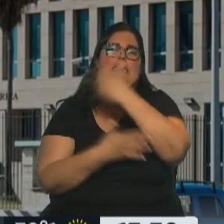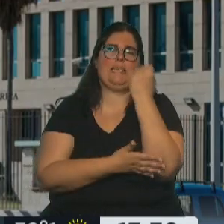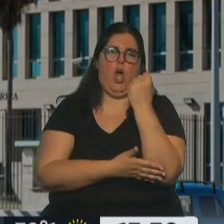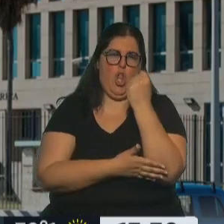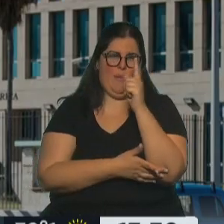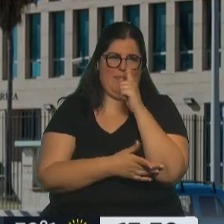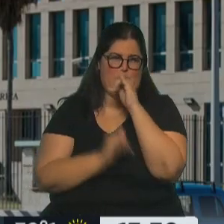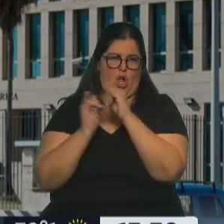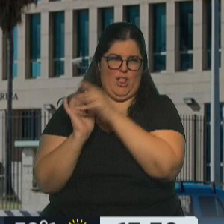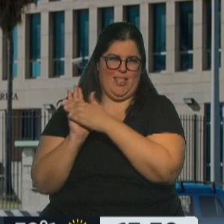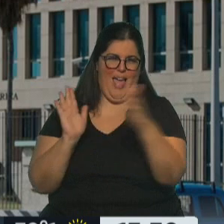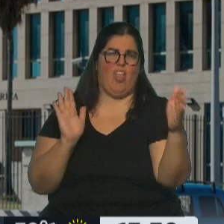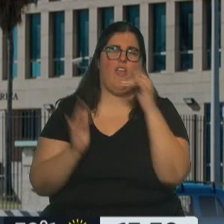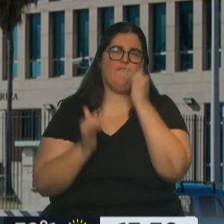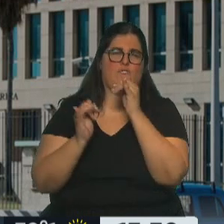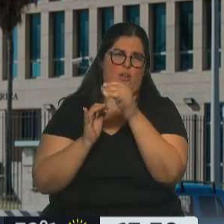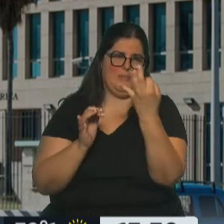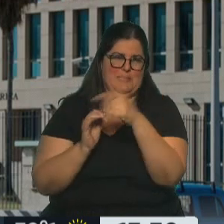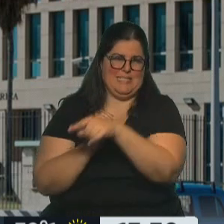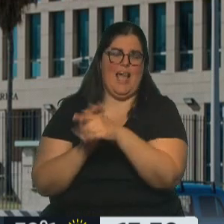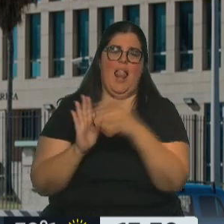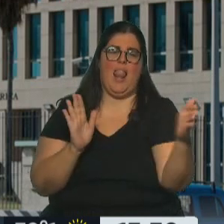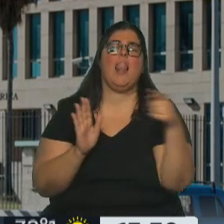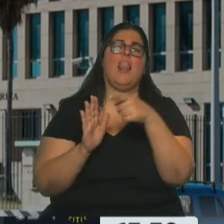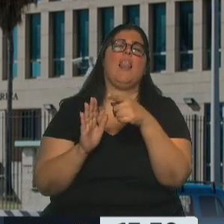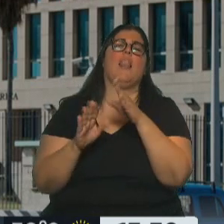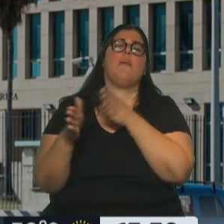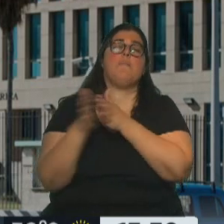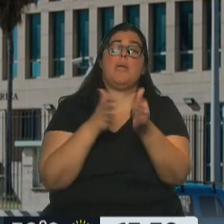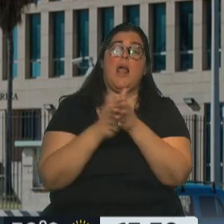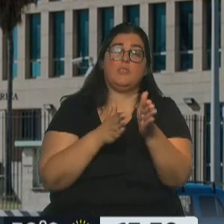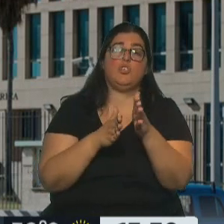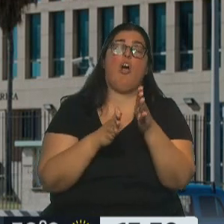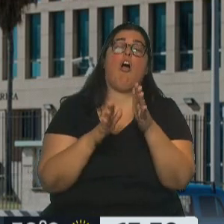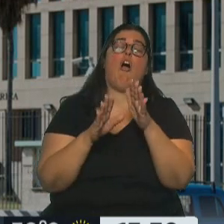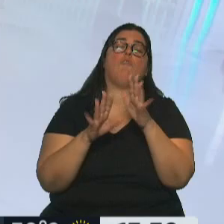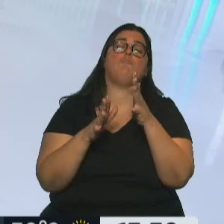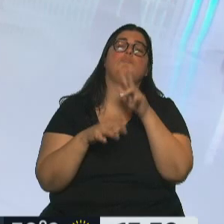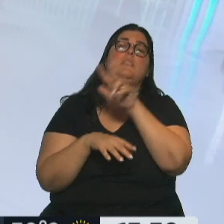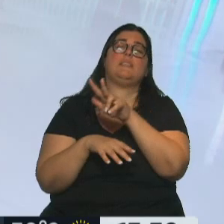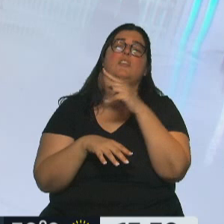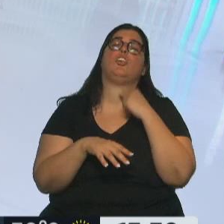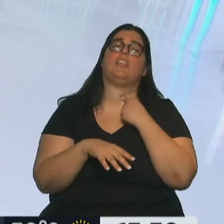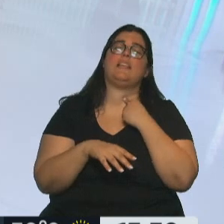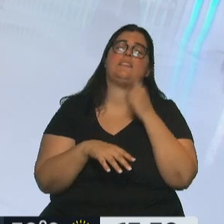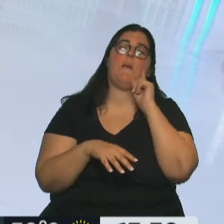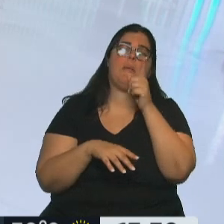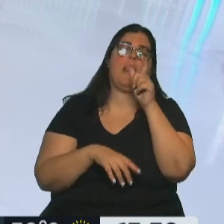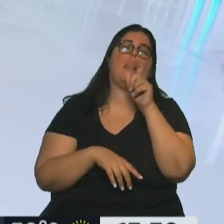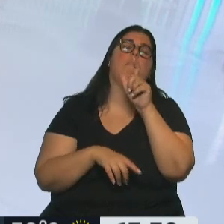recién mencionamos en este informe especial. La migración llega a